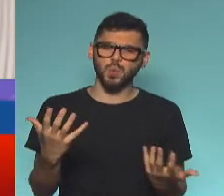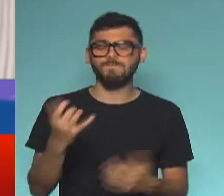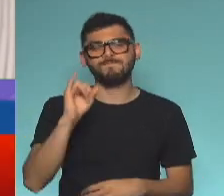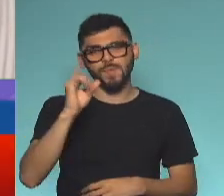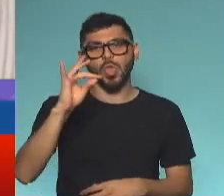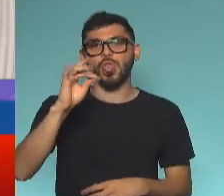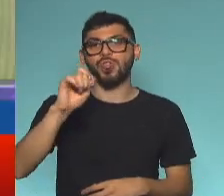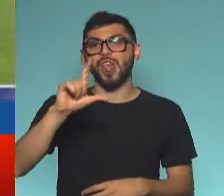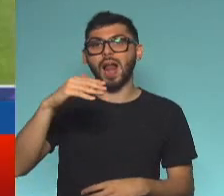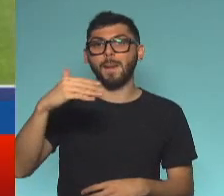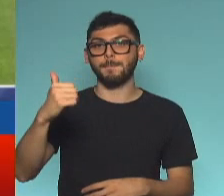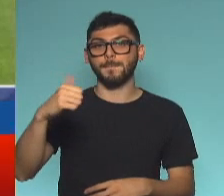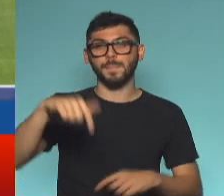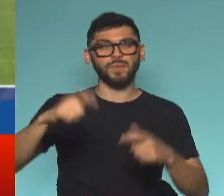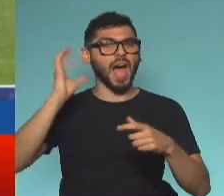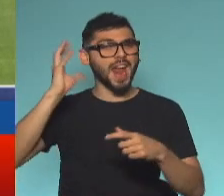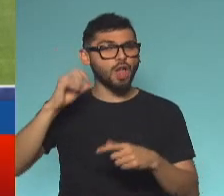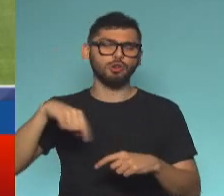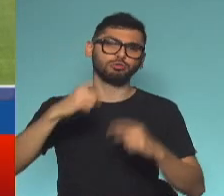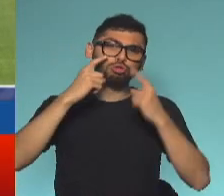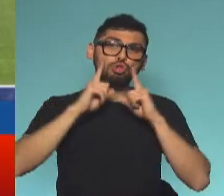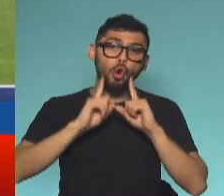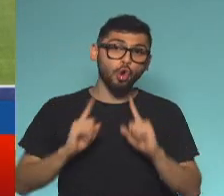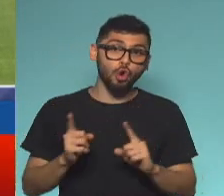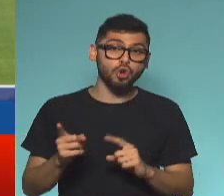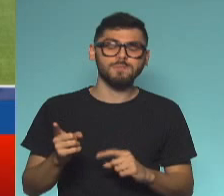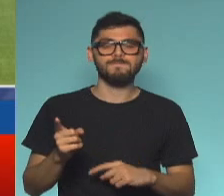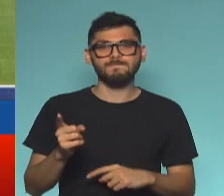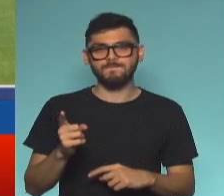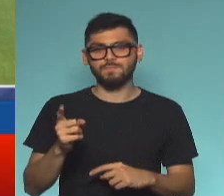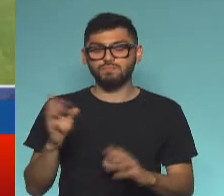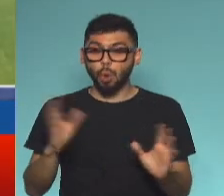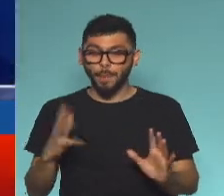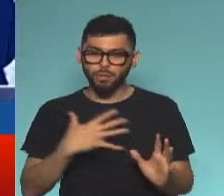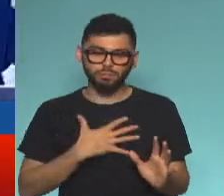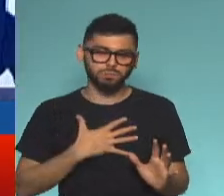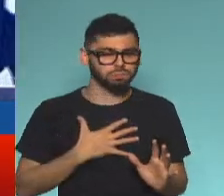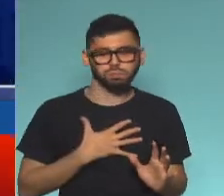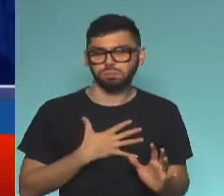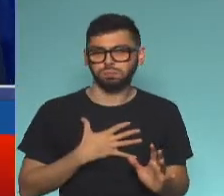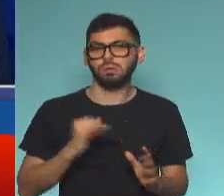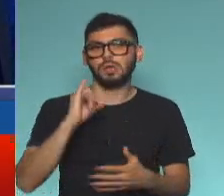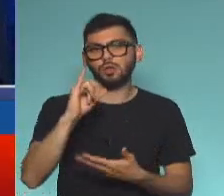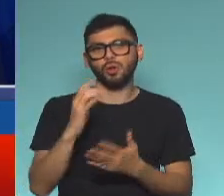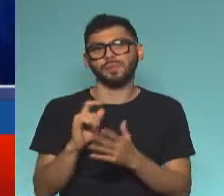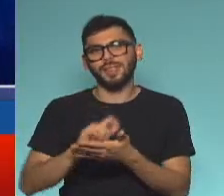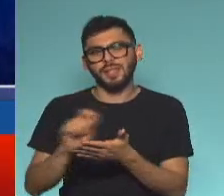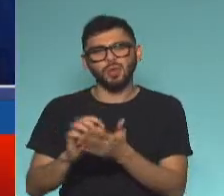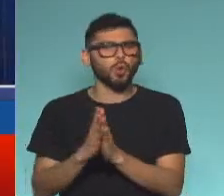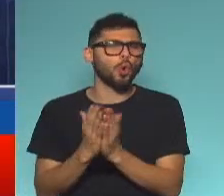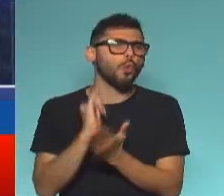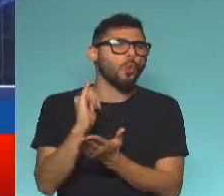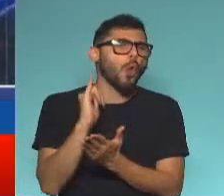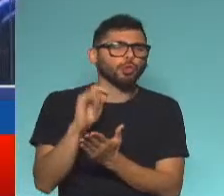Dalma lloró hoy en su programa de radio, mal. La agarró en un mal momento. Contó que escribe un cuentito con